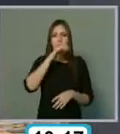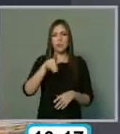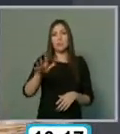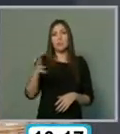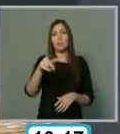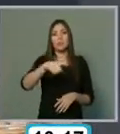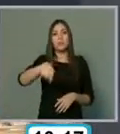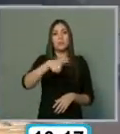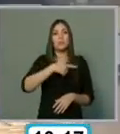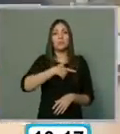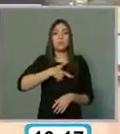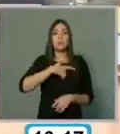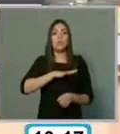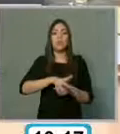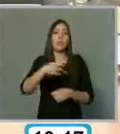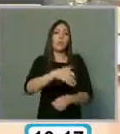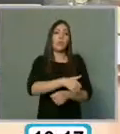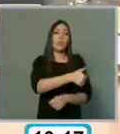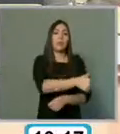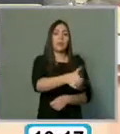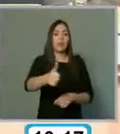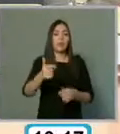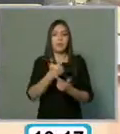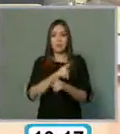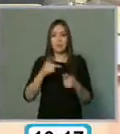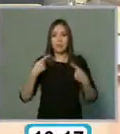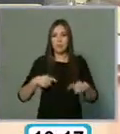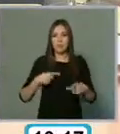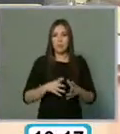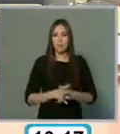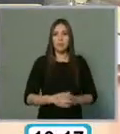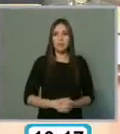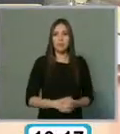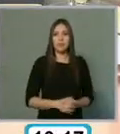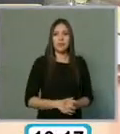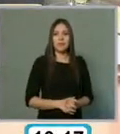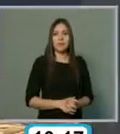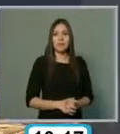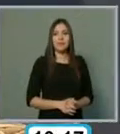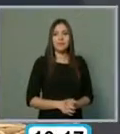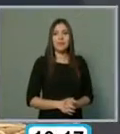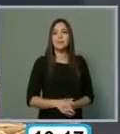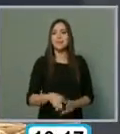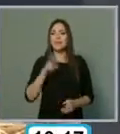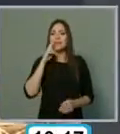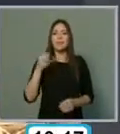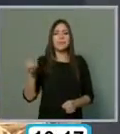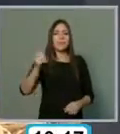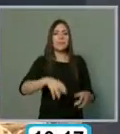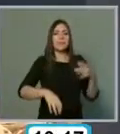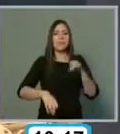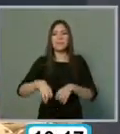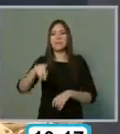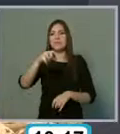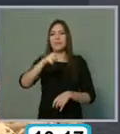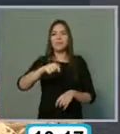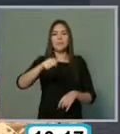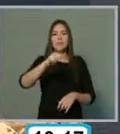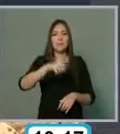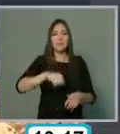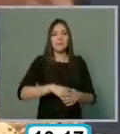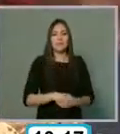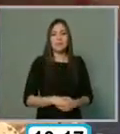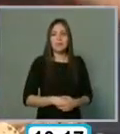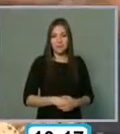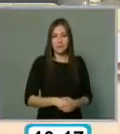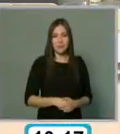ya lo dejo a gusto de la familia de cada quien. ¿Cómo vamos allá, Andrés? Vamos muy bien. Sí, no, pues ya mira, Sí. yo ya voy a acabar y tú apenas vas No, y es que exprimiendo yo